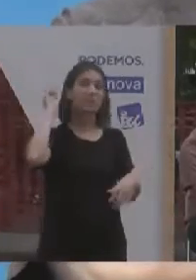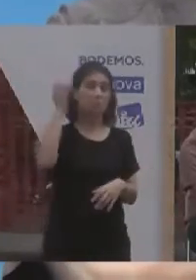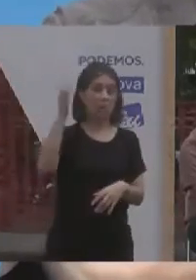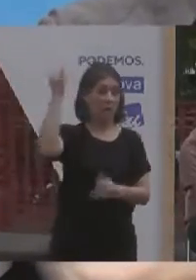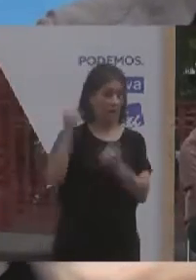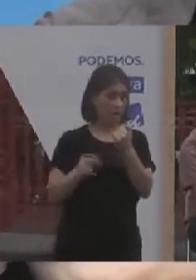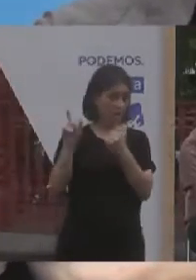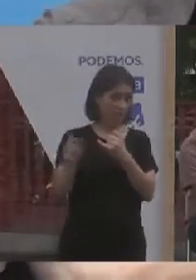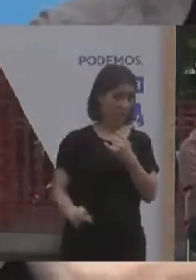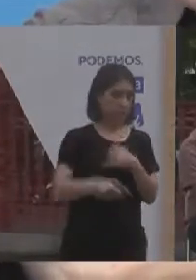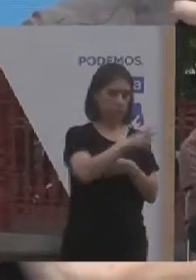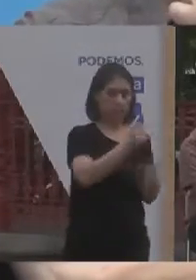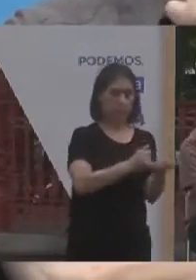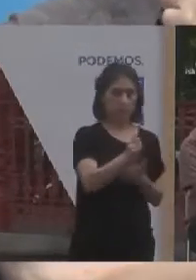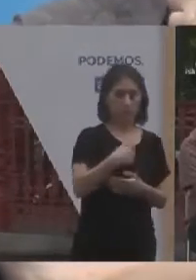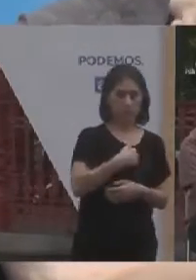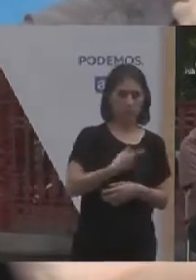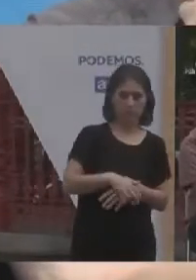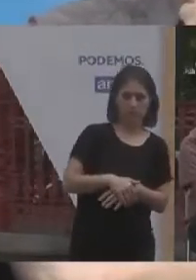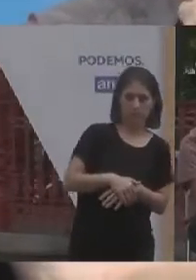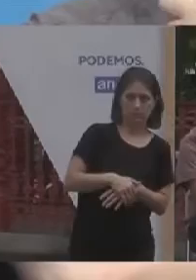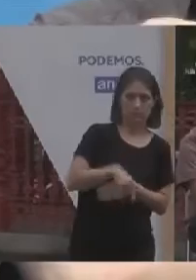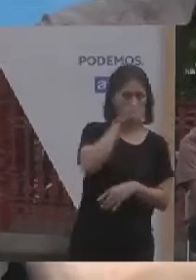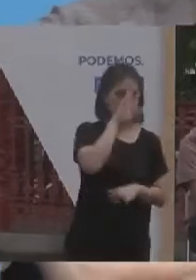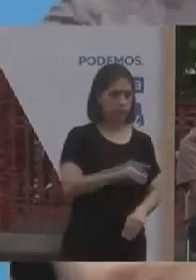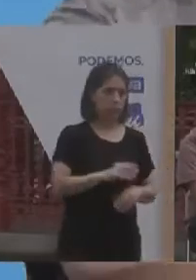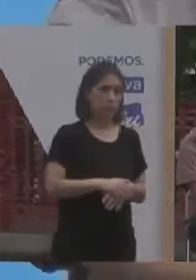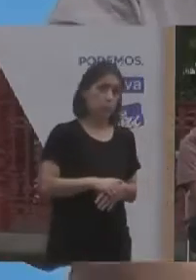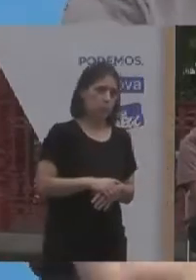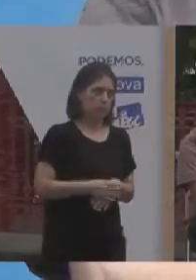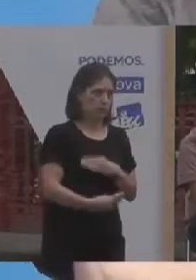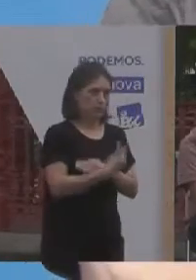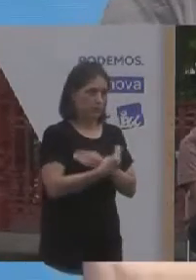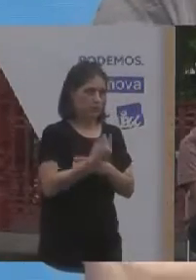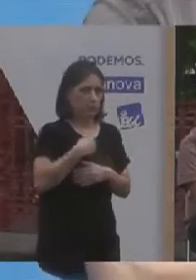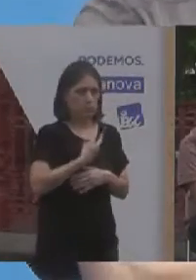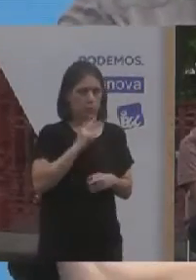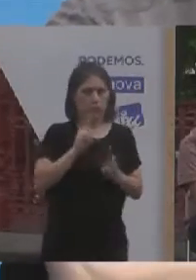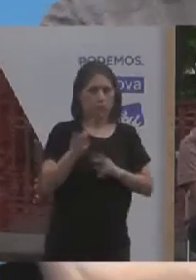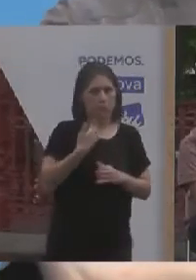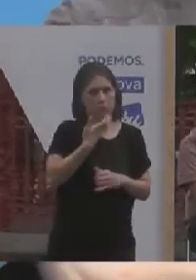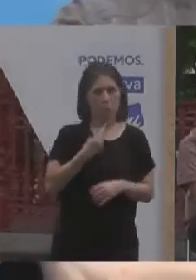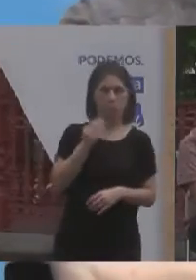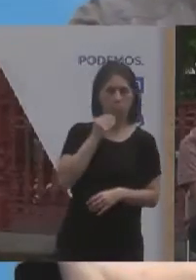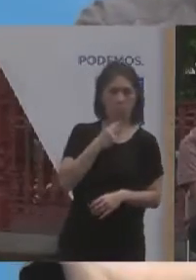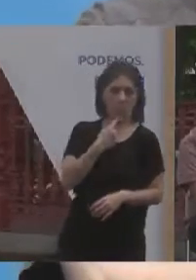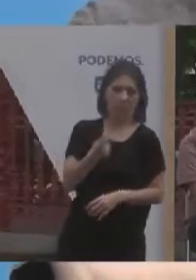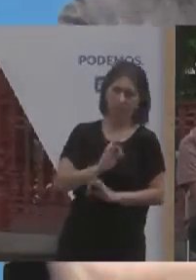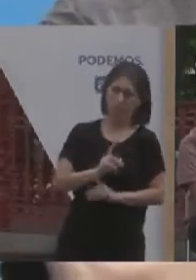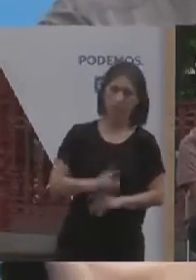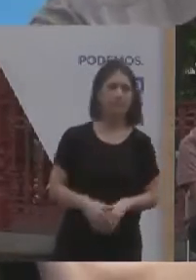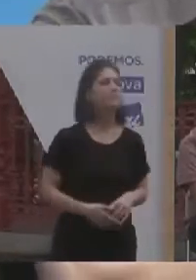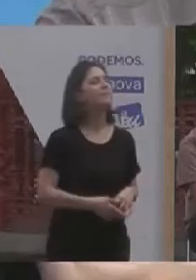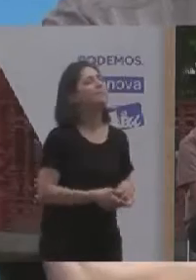apuro do gandeiro, simpatizante do Partido Popular. Bueno, estou cobrando unha subvención, saber que lle contesto a este sin que pareza parvo, non? Bueno, pois